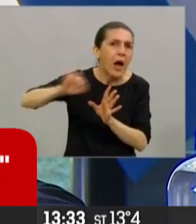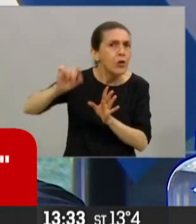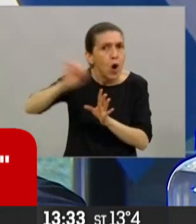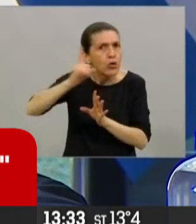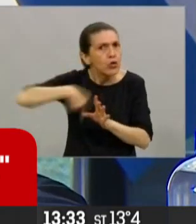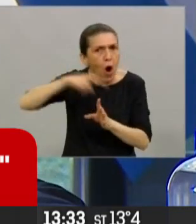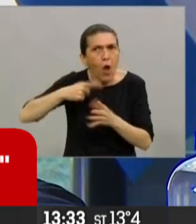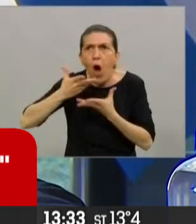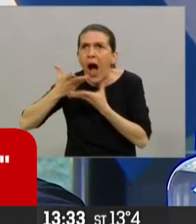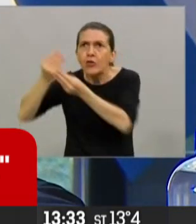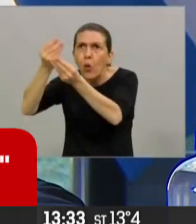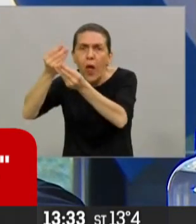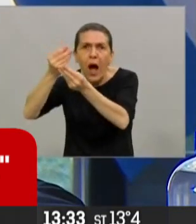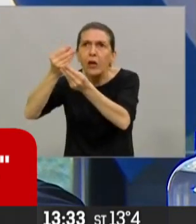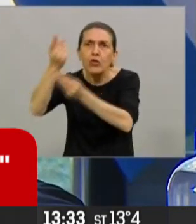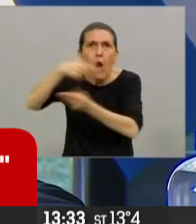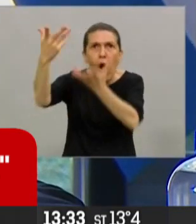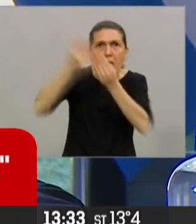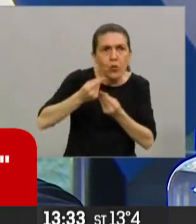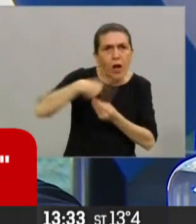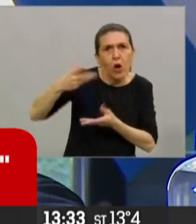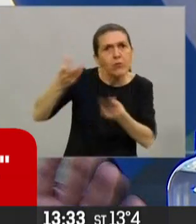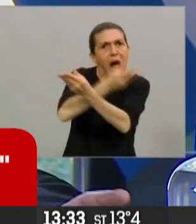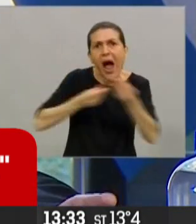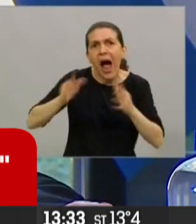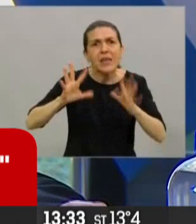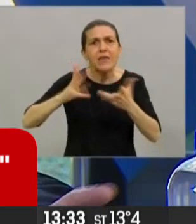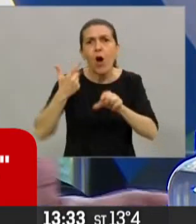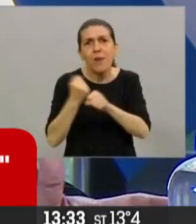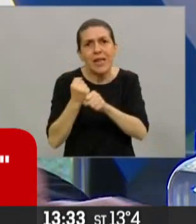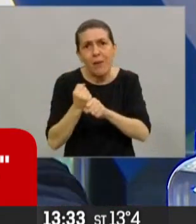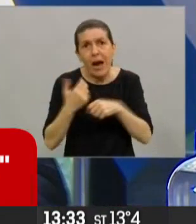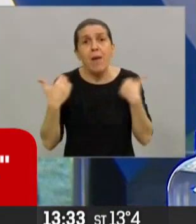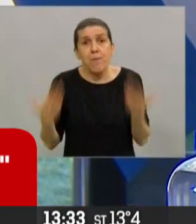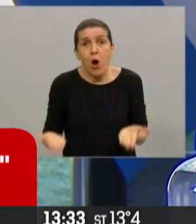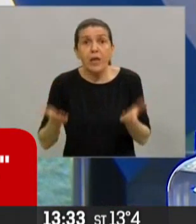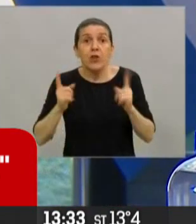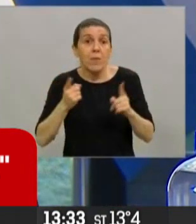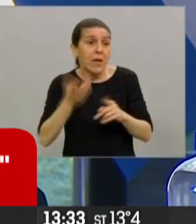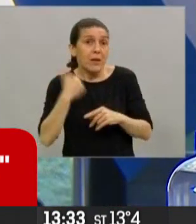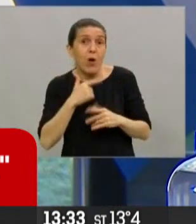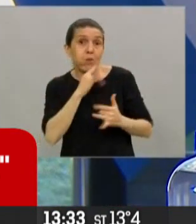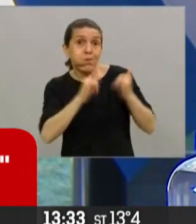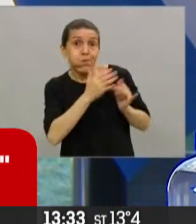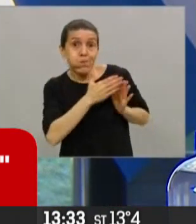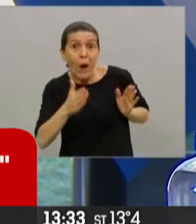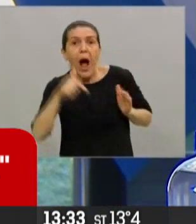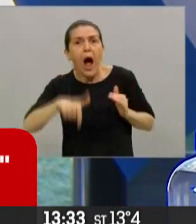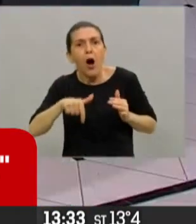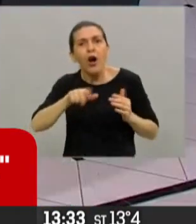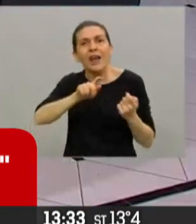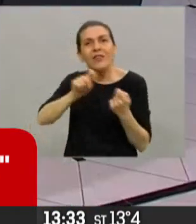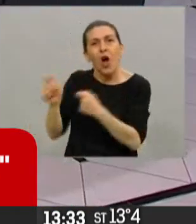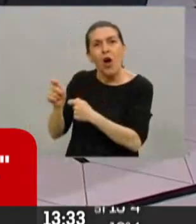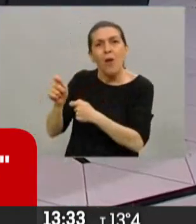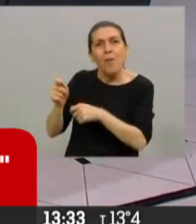auxilio. Tenemos que seguir trabajando del mismo modo. Con esta presentación inicial, le paso la palabra